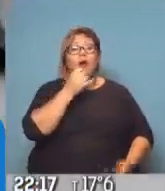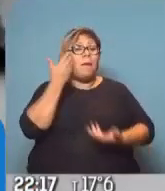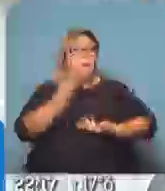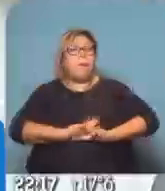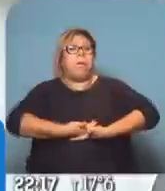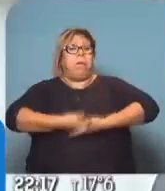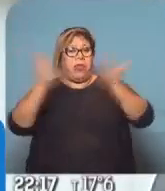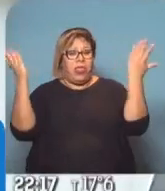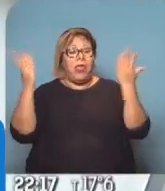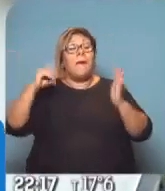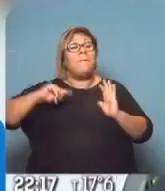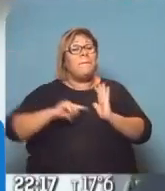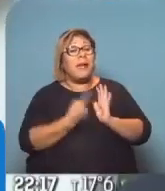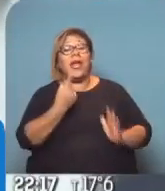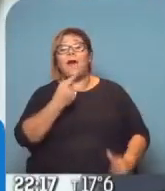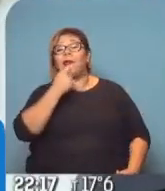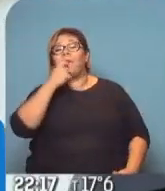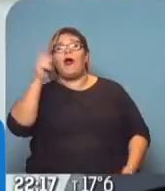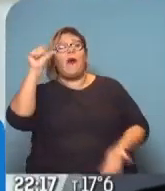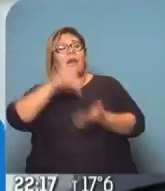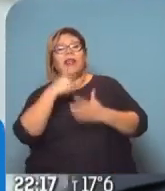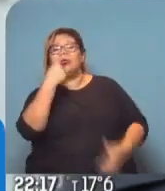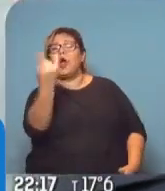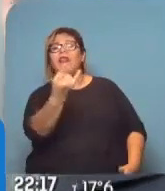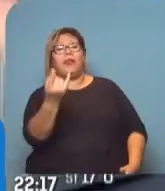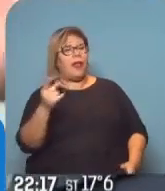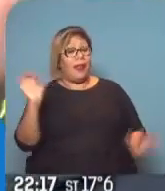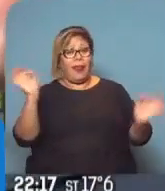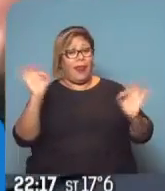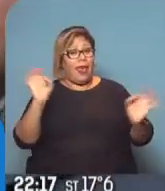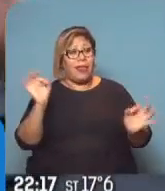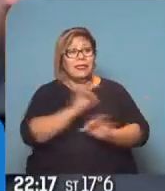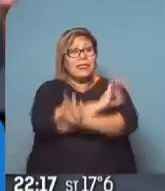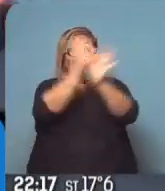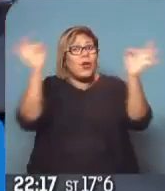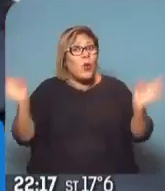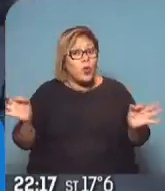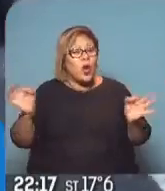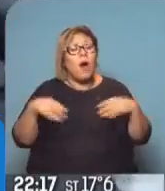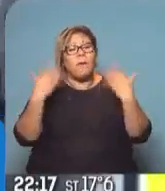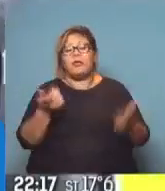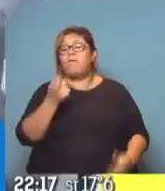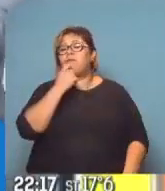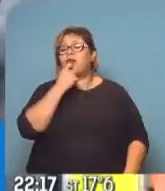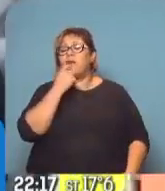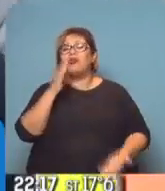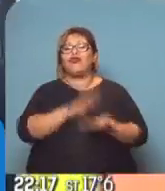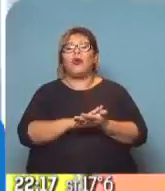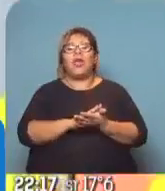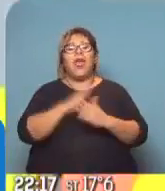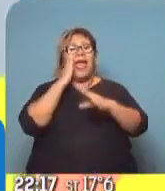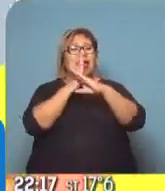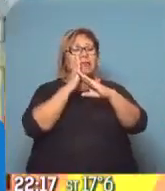yo sé que este es un programa internacional y no quiero entrar en el plano local y demás, pero una comparación podemos ver en estos casos de los espías con